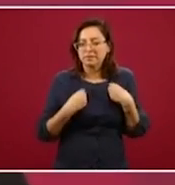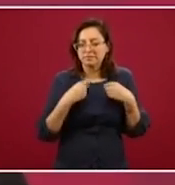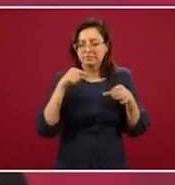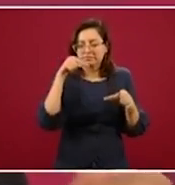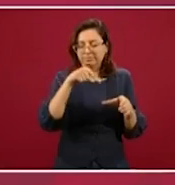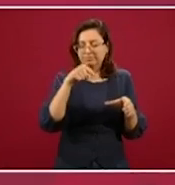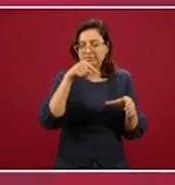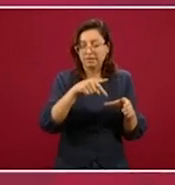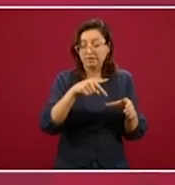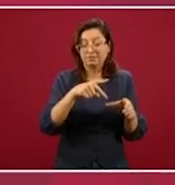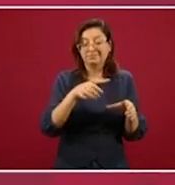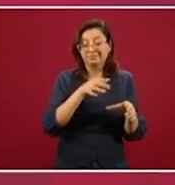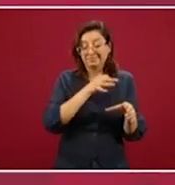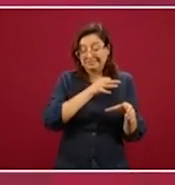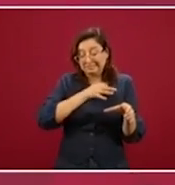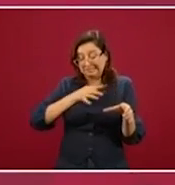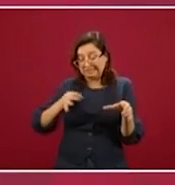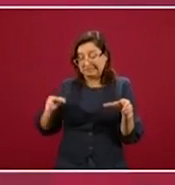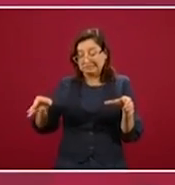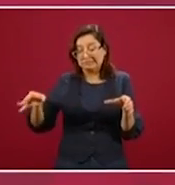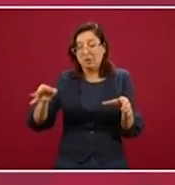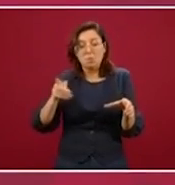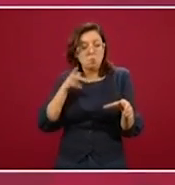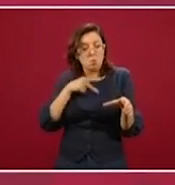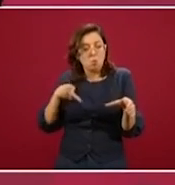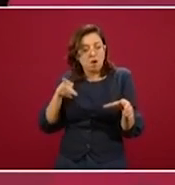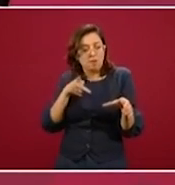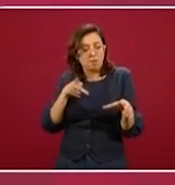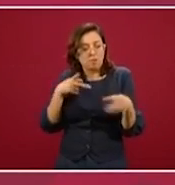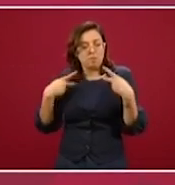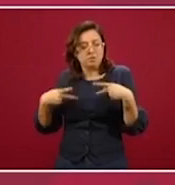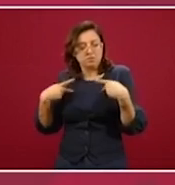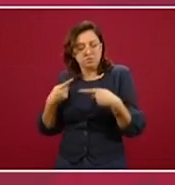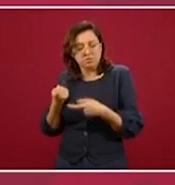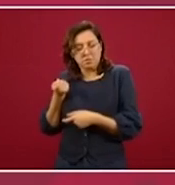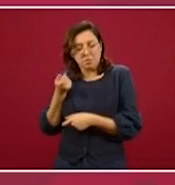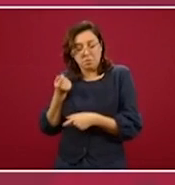habitantes. Esas comunidades son las que se consideran